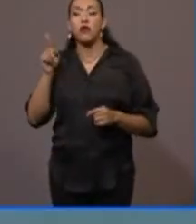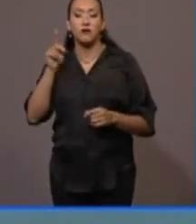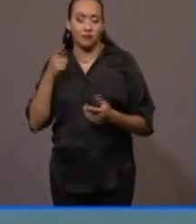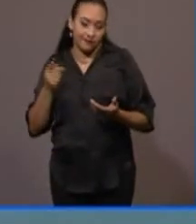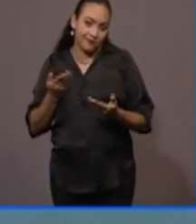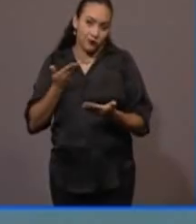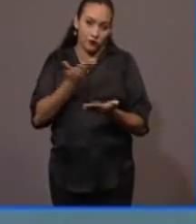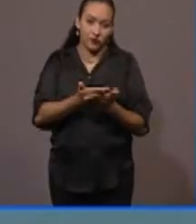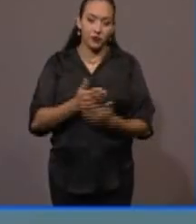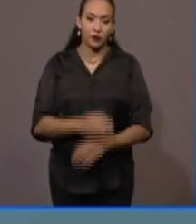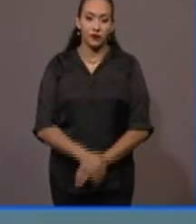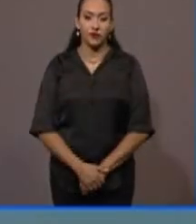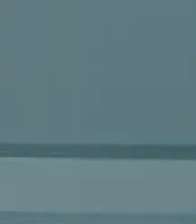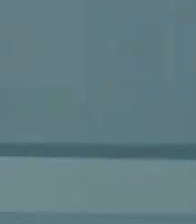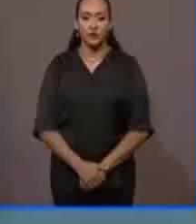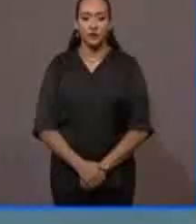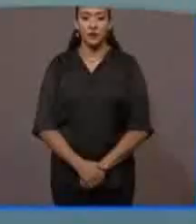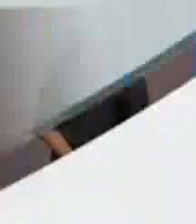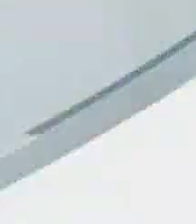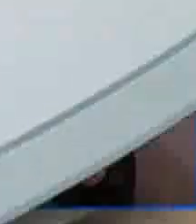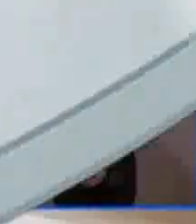eficaz.